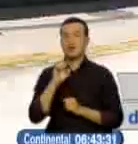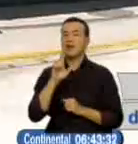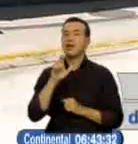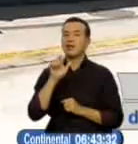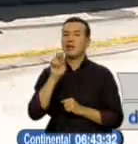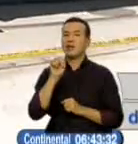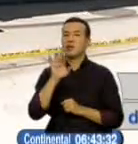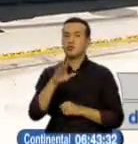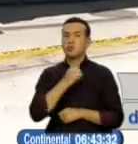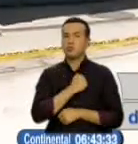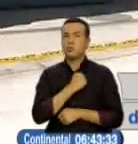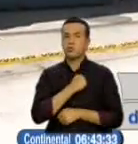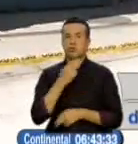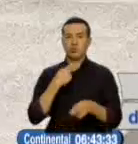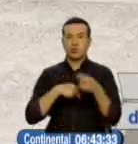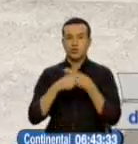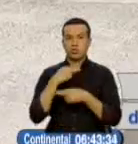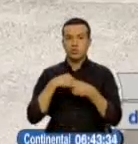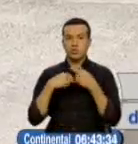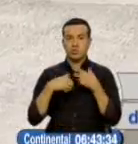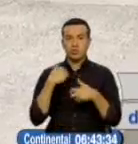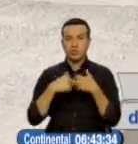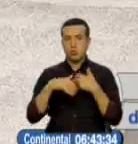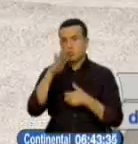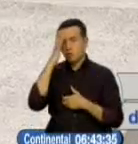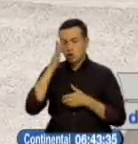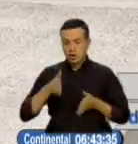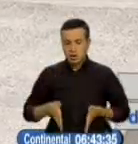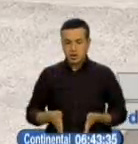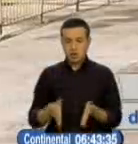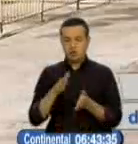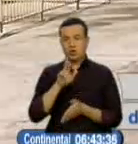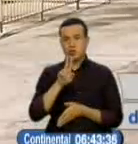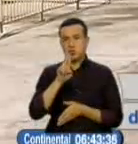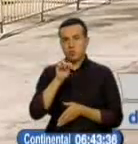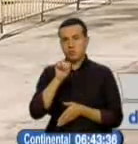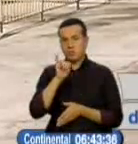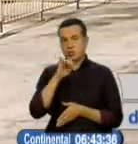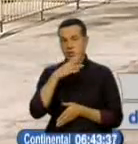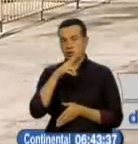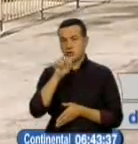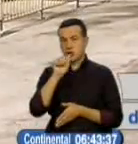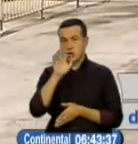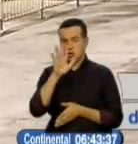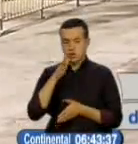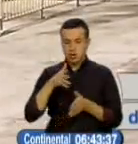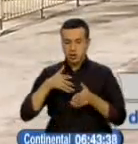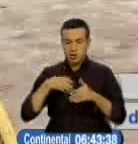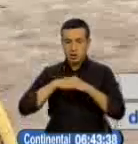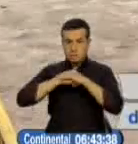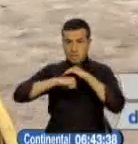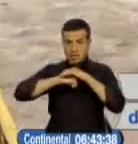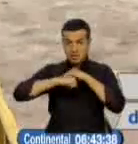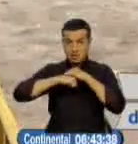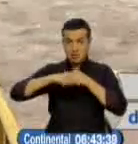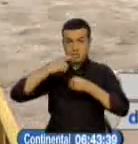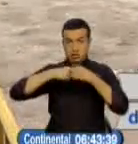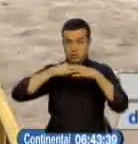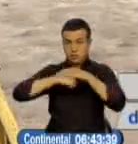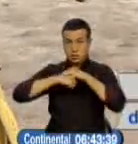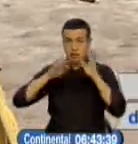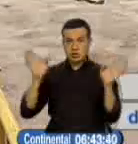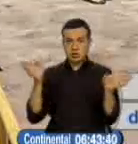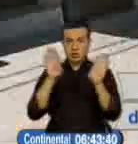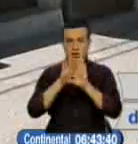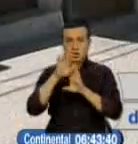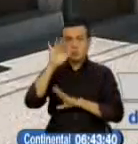Benavides es propietaria de uno de los negocios afectados por el cierre de la calle Rumichaca para la construcción de la estación Morán Valverde del Metro de Quito. Se